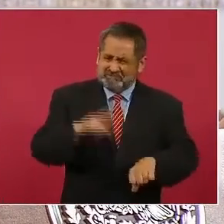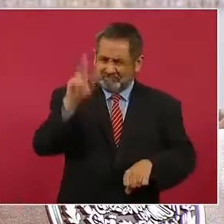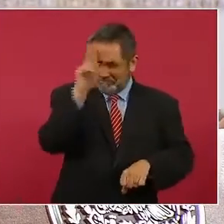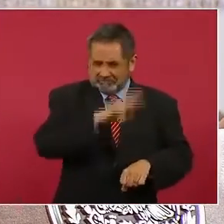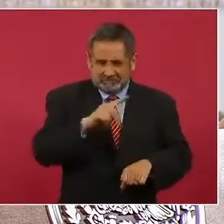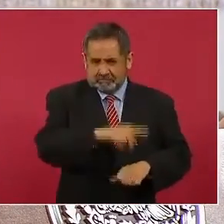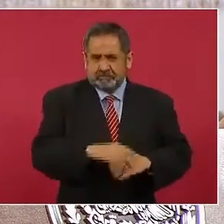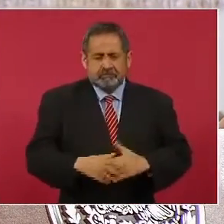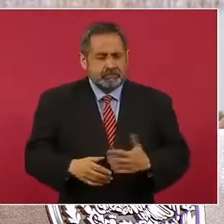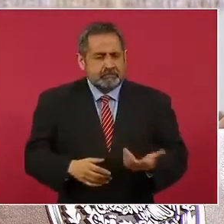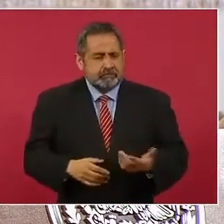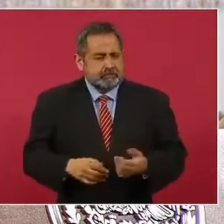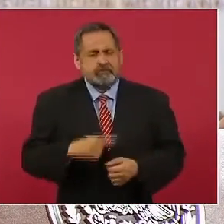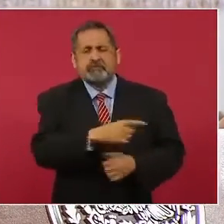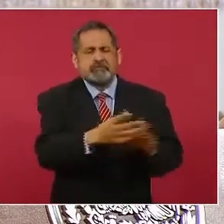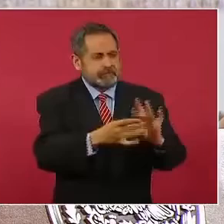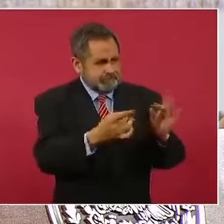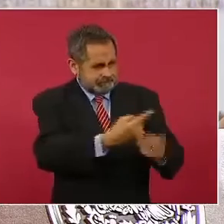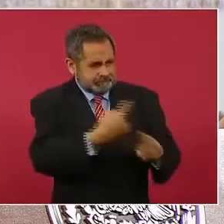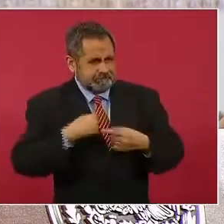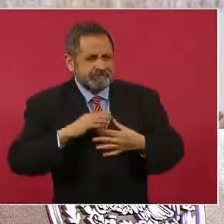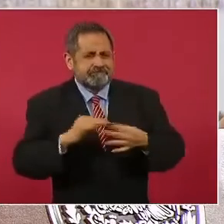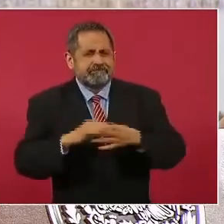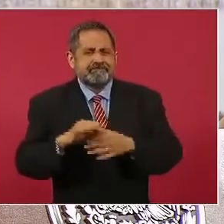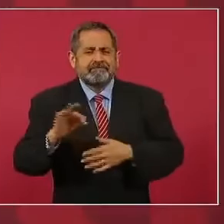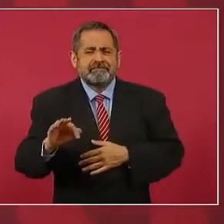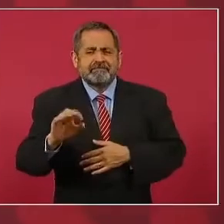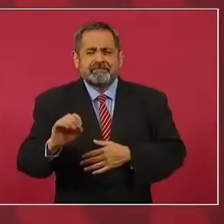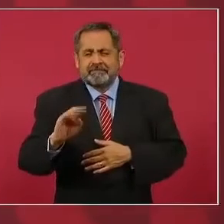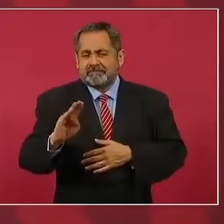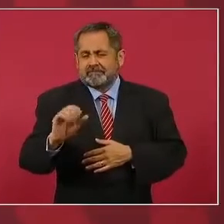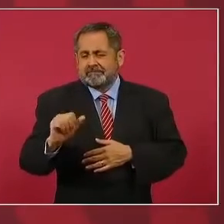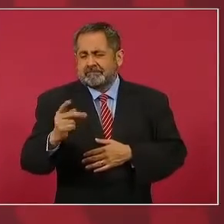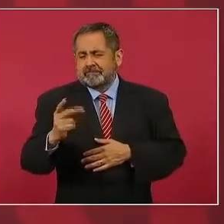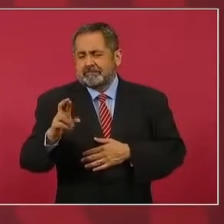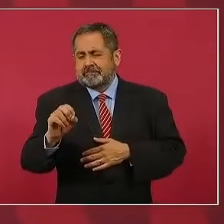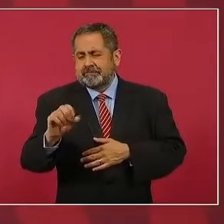A ver, que expliquen lo del FOAPROA,